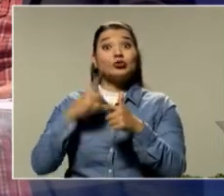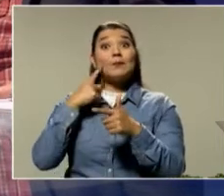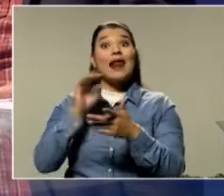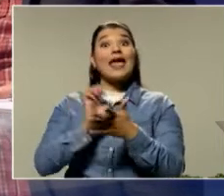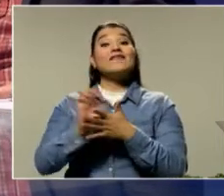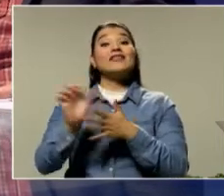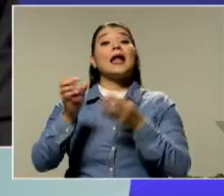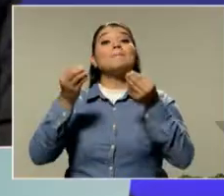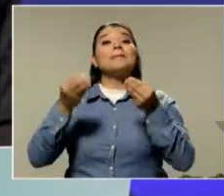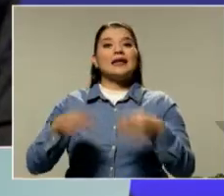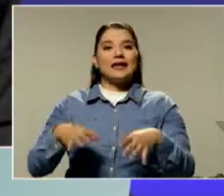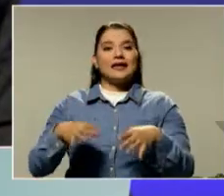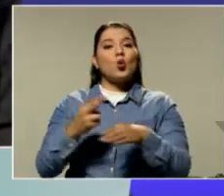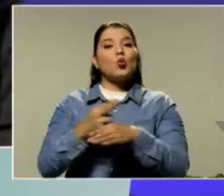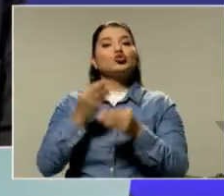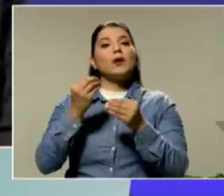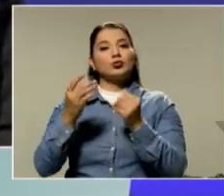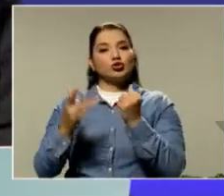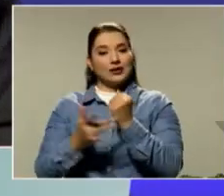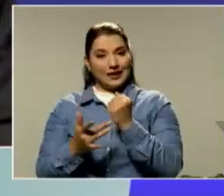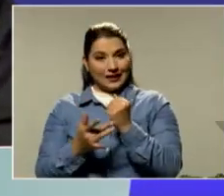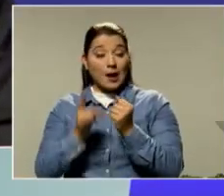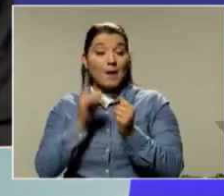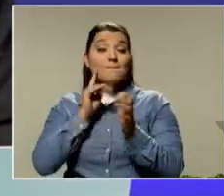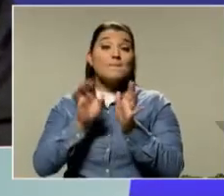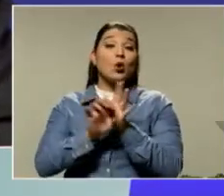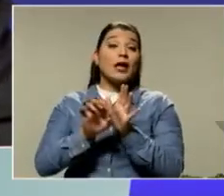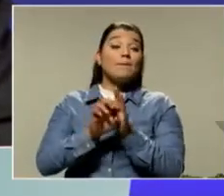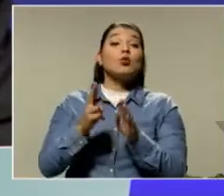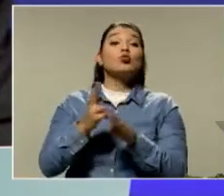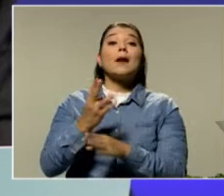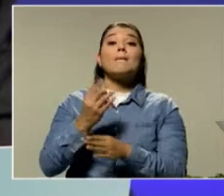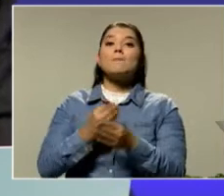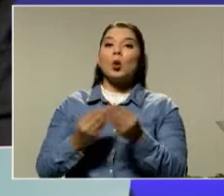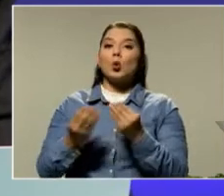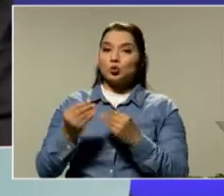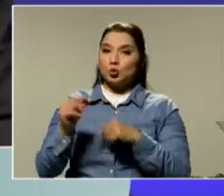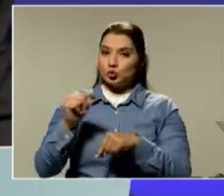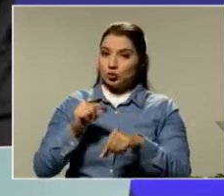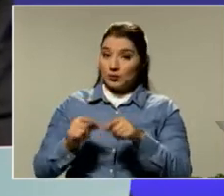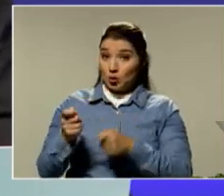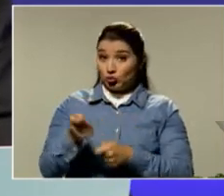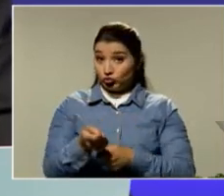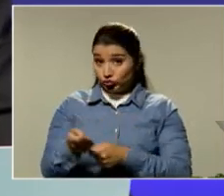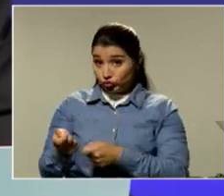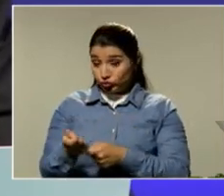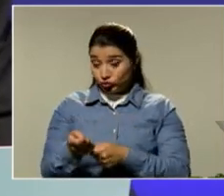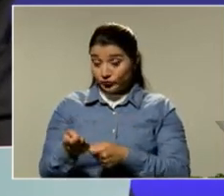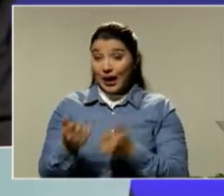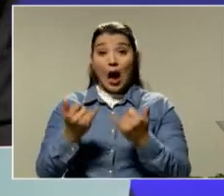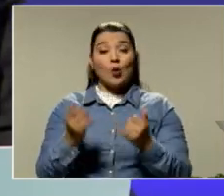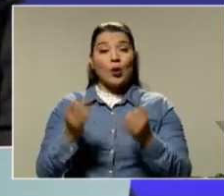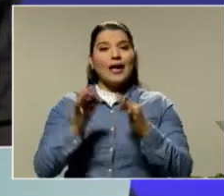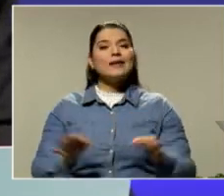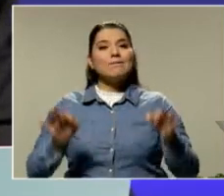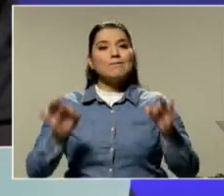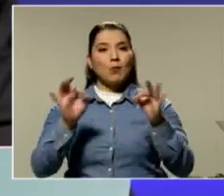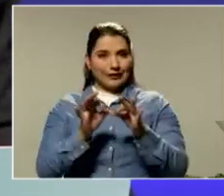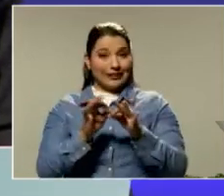de técnicas, dentro de las cuales una es el uso de plaguicidas. Algo importante es que prácticamente ningún